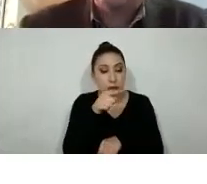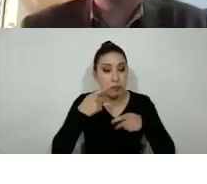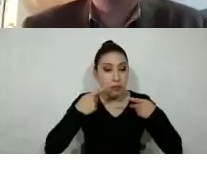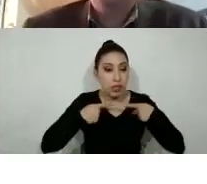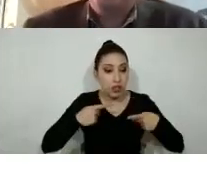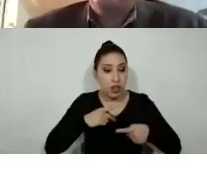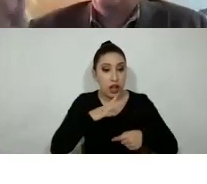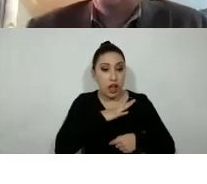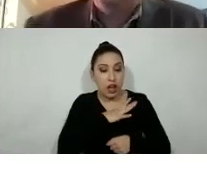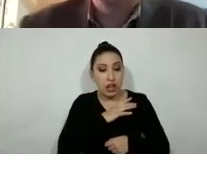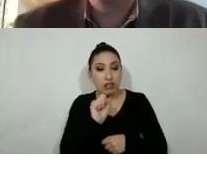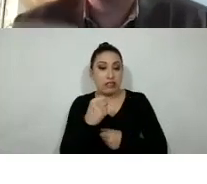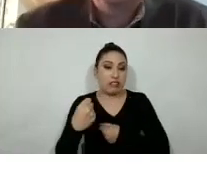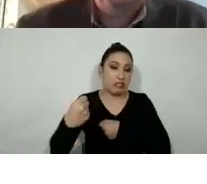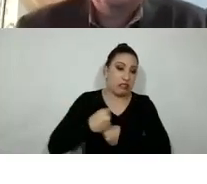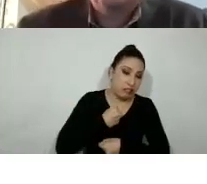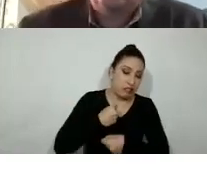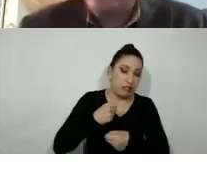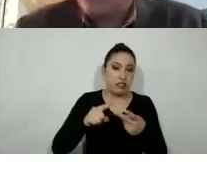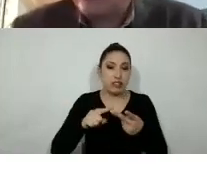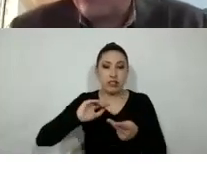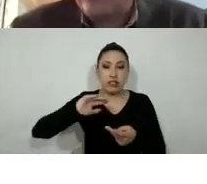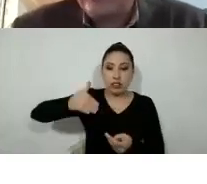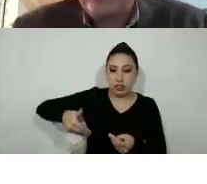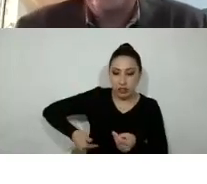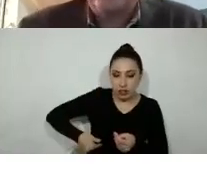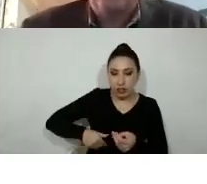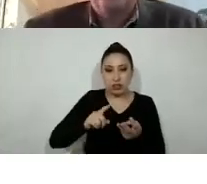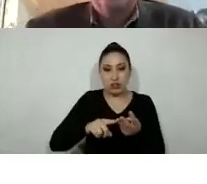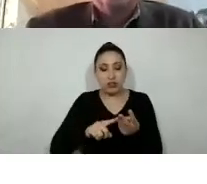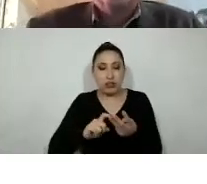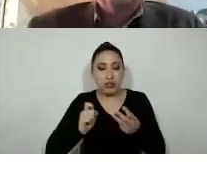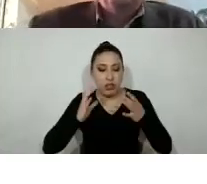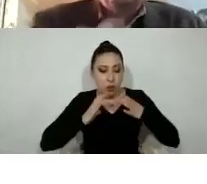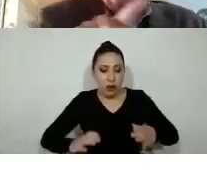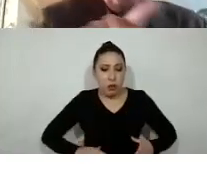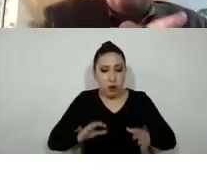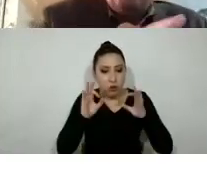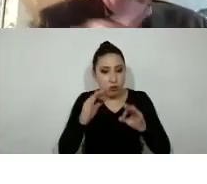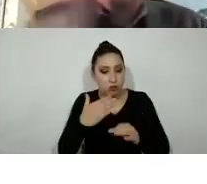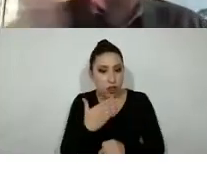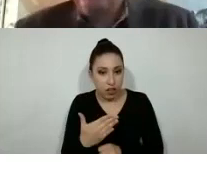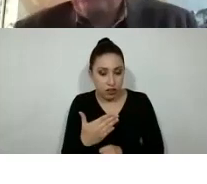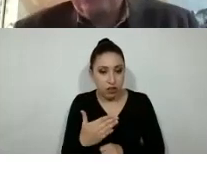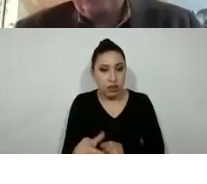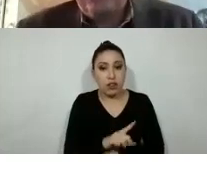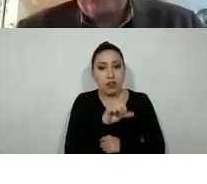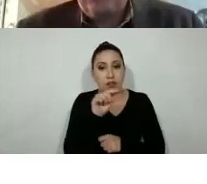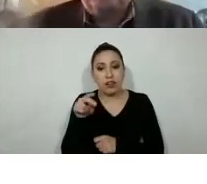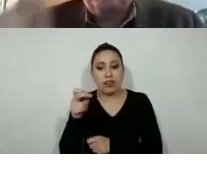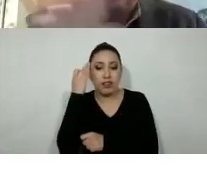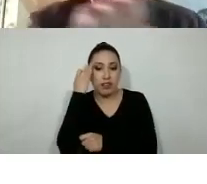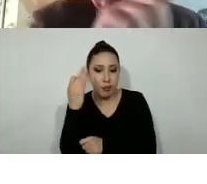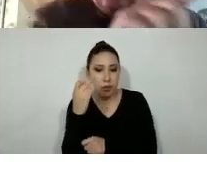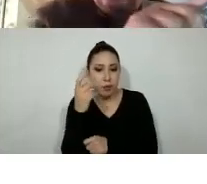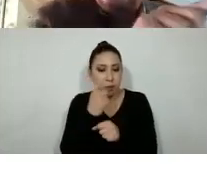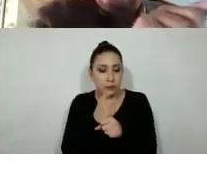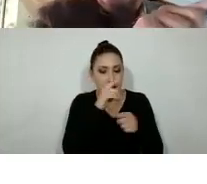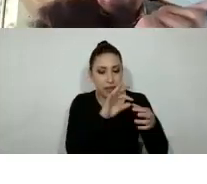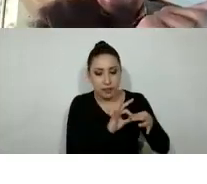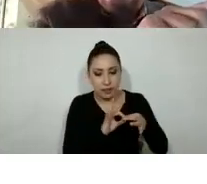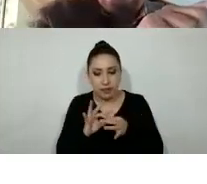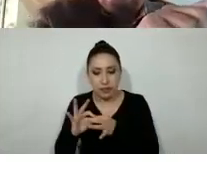está lastimado, cuál es su estado general de salud. Y entonces ahí hay un primer tiempo de traslado, de